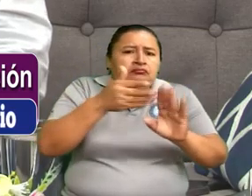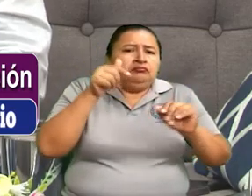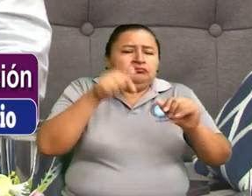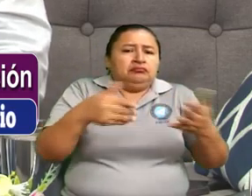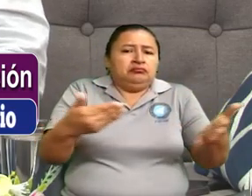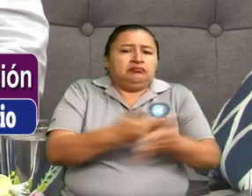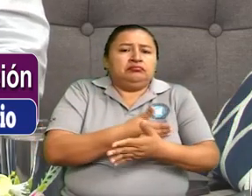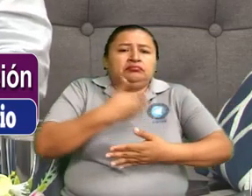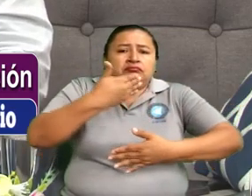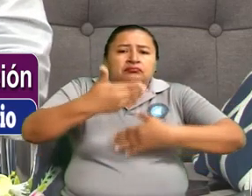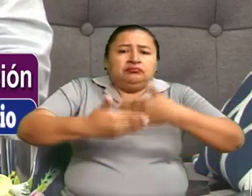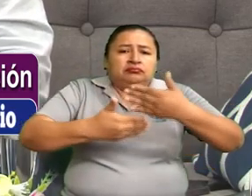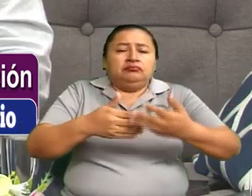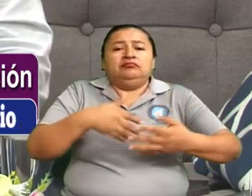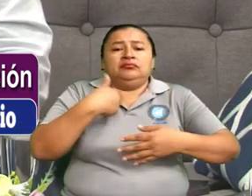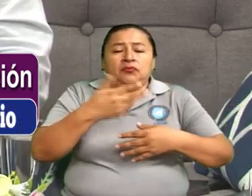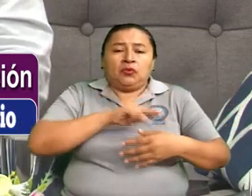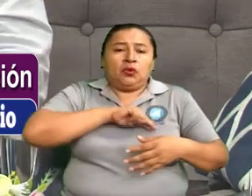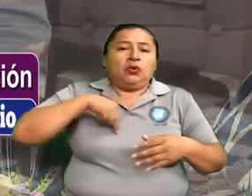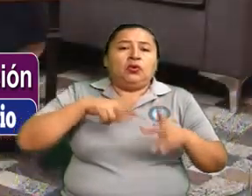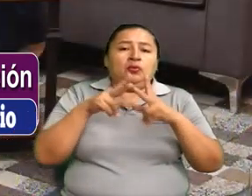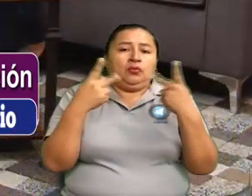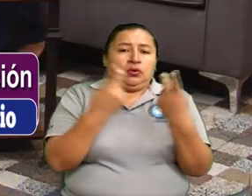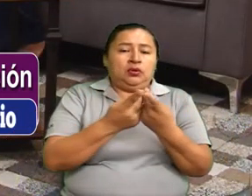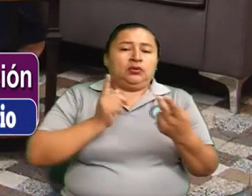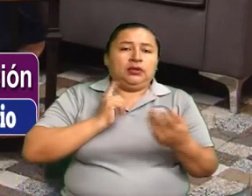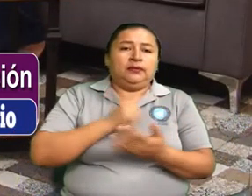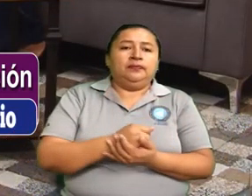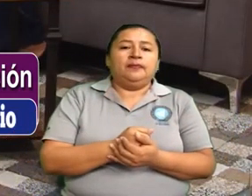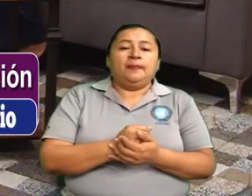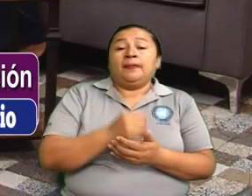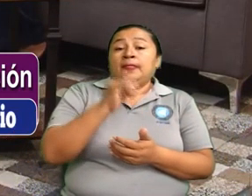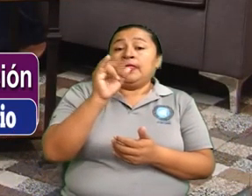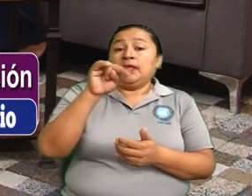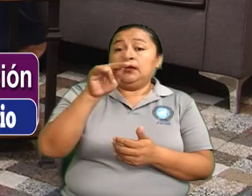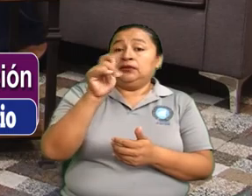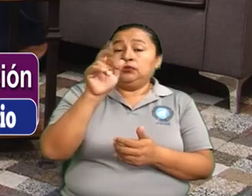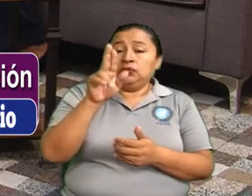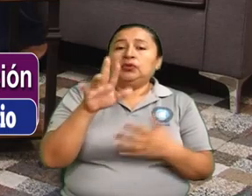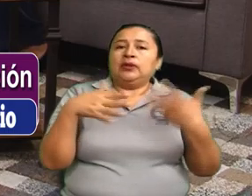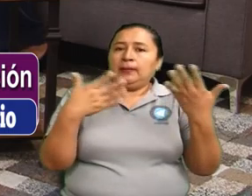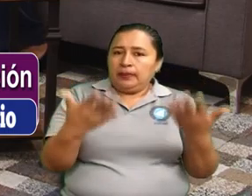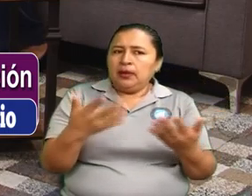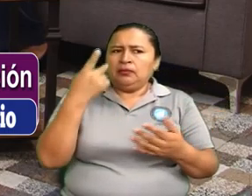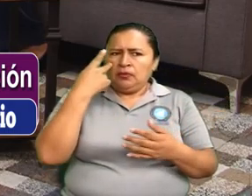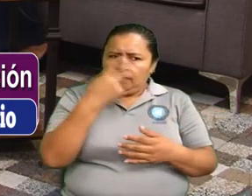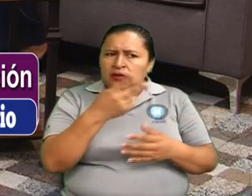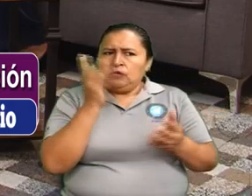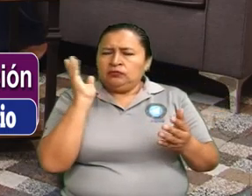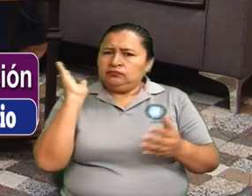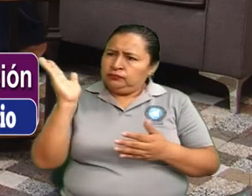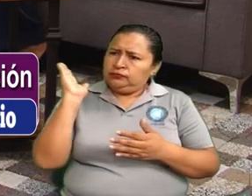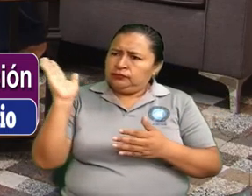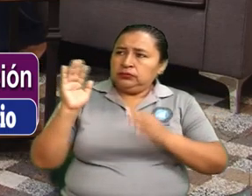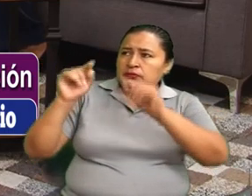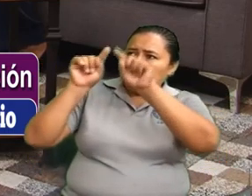nuevas facetas que también nuestro pueblo lo tiene. Pintura, hemos visto también exposiciones inclusive de